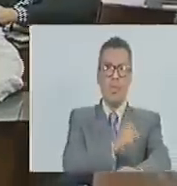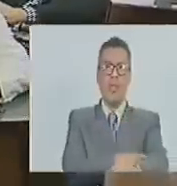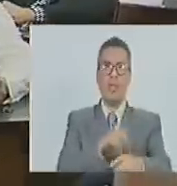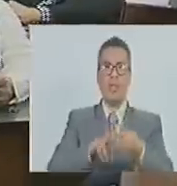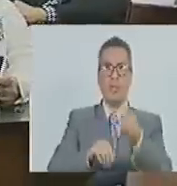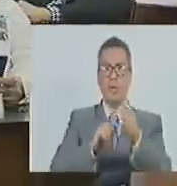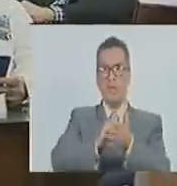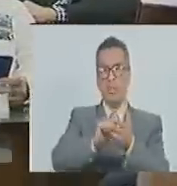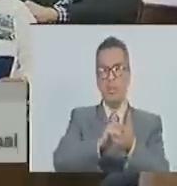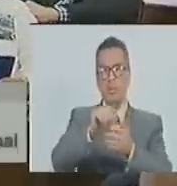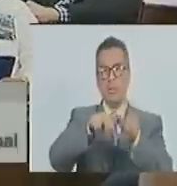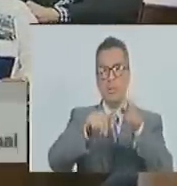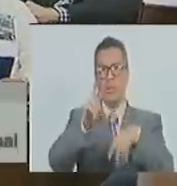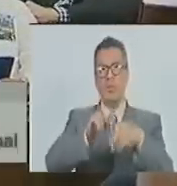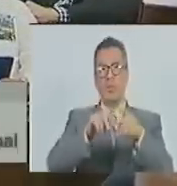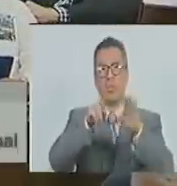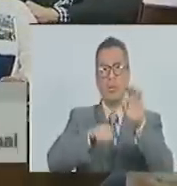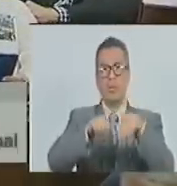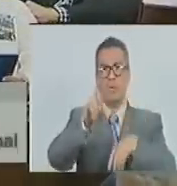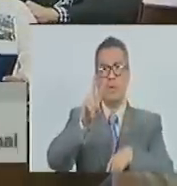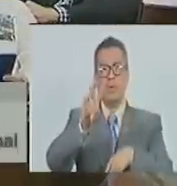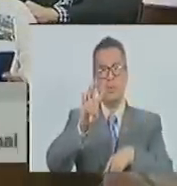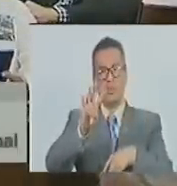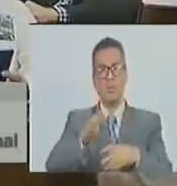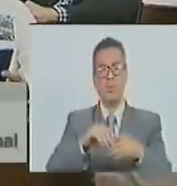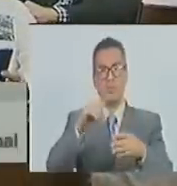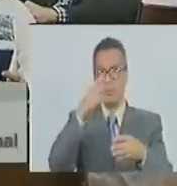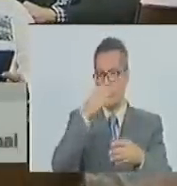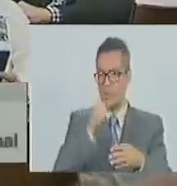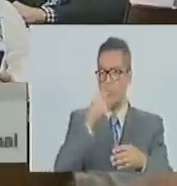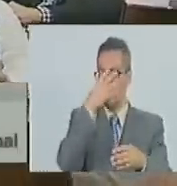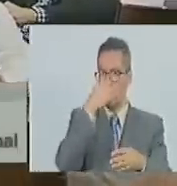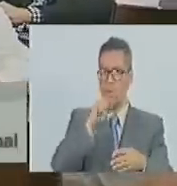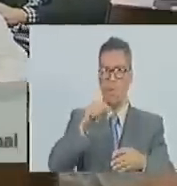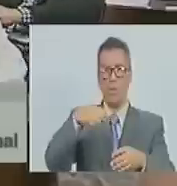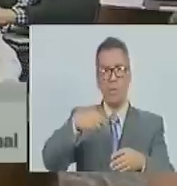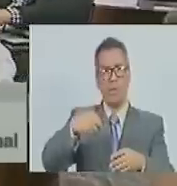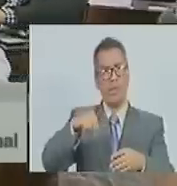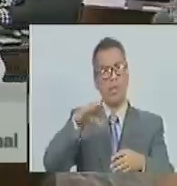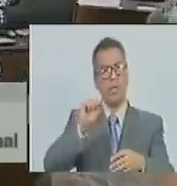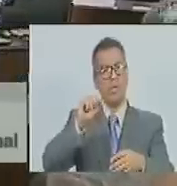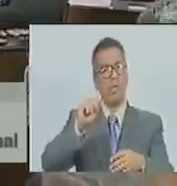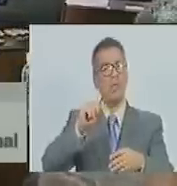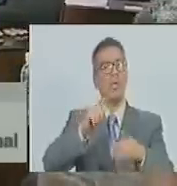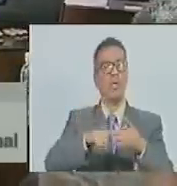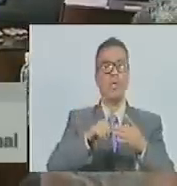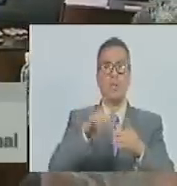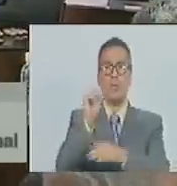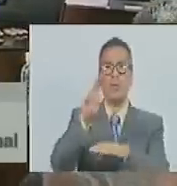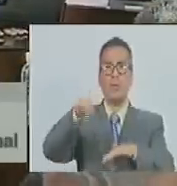12, artículo 14, es entendido que la Asamblea Nacional, en el cumplimiento de sus funciones,